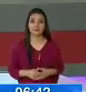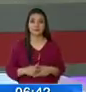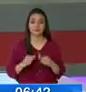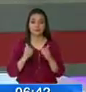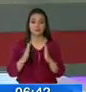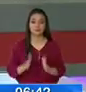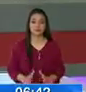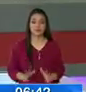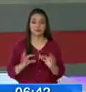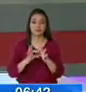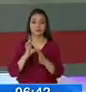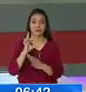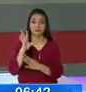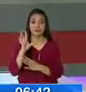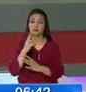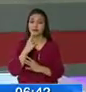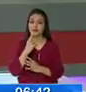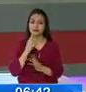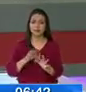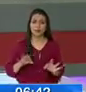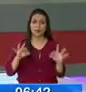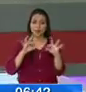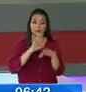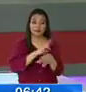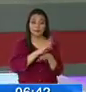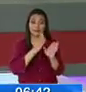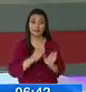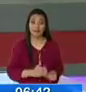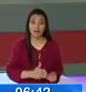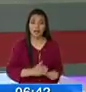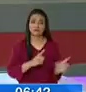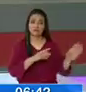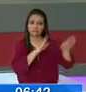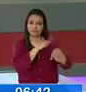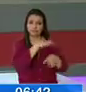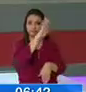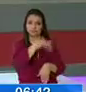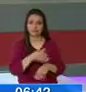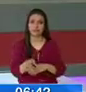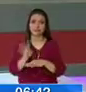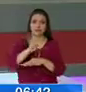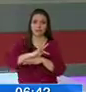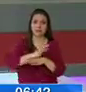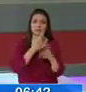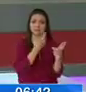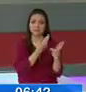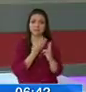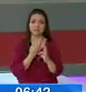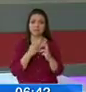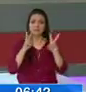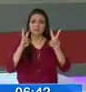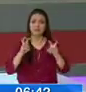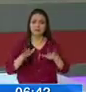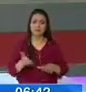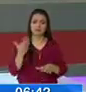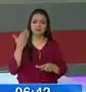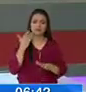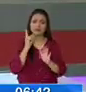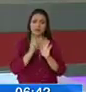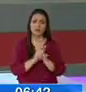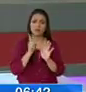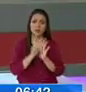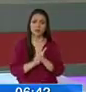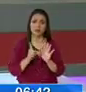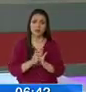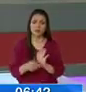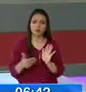Legisladores de Alianza País ven necesario que el fiscal general del Estado sea convocado a la Asamblea para que responda sobre las últimas denuncias que se han